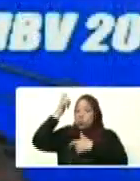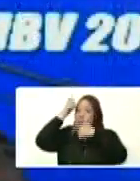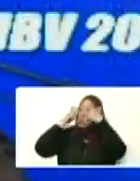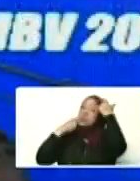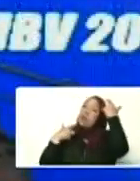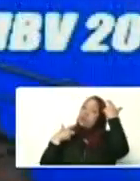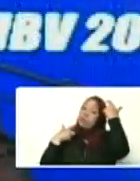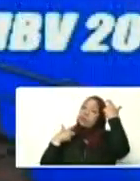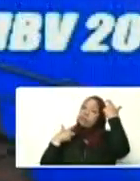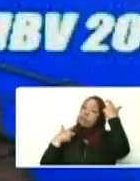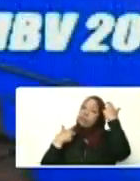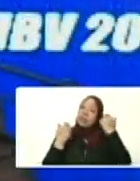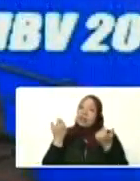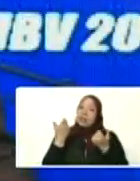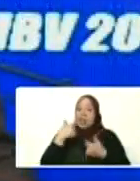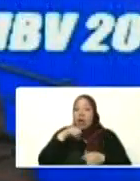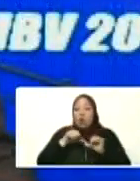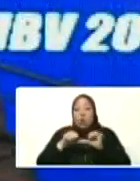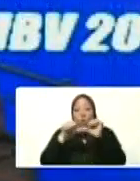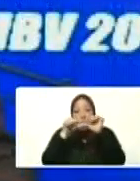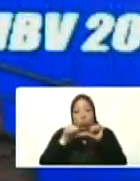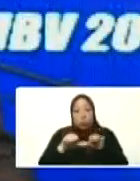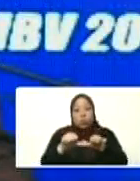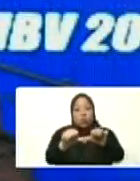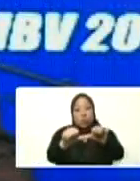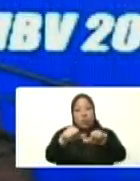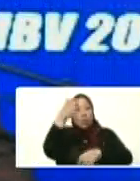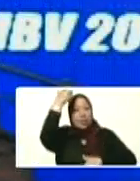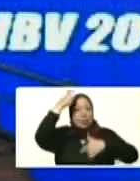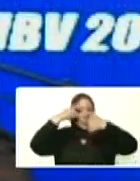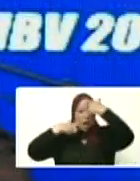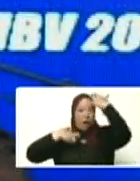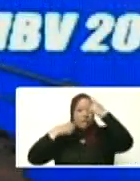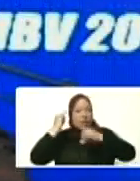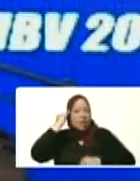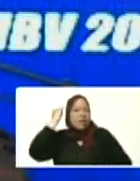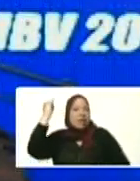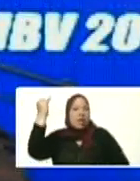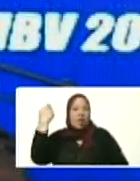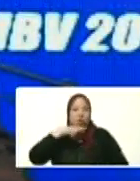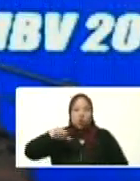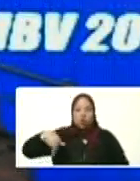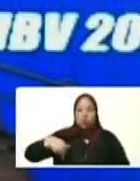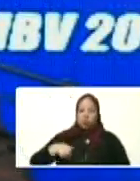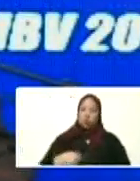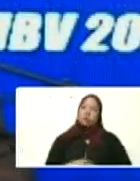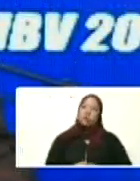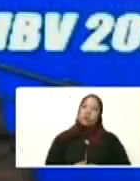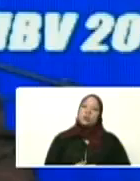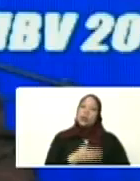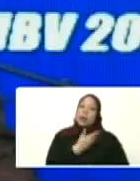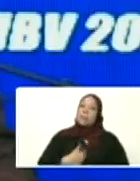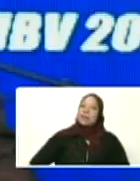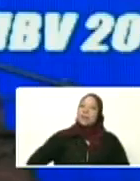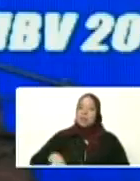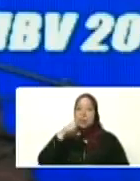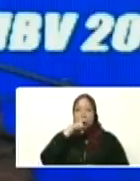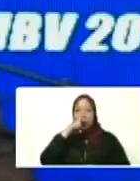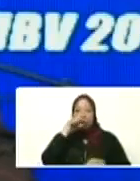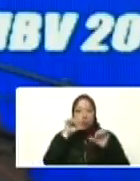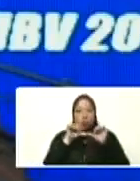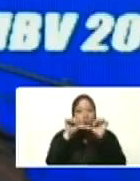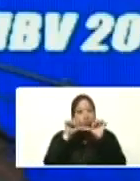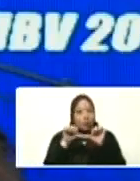supremo. He allí la continuidad de ese legado a través de nuestro comandante en jefe, Nicolás Maduro